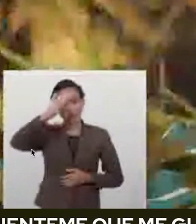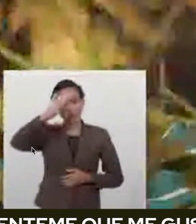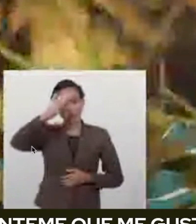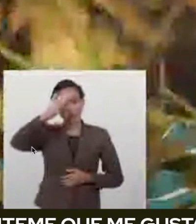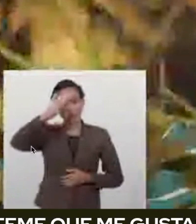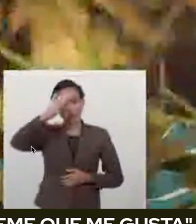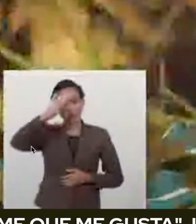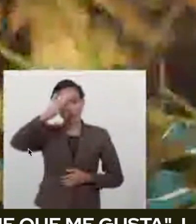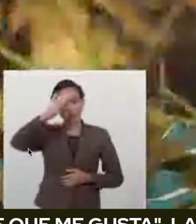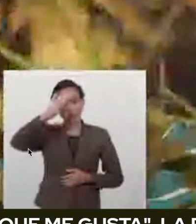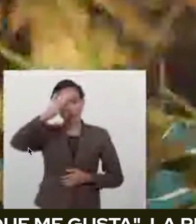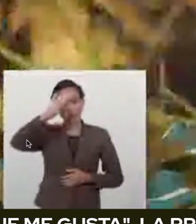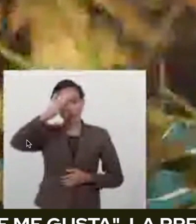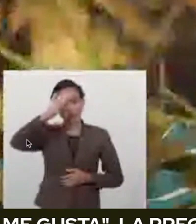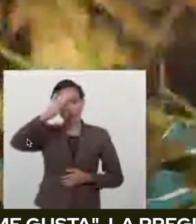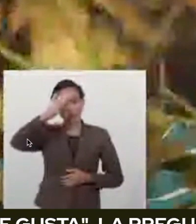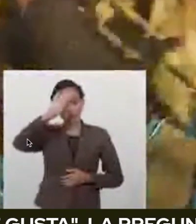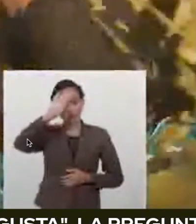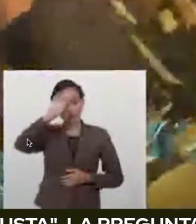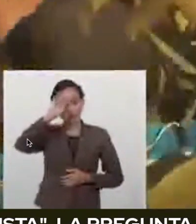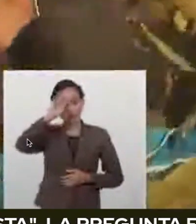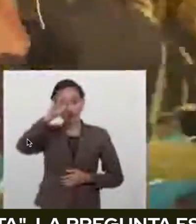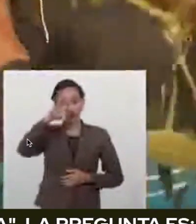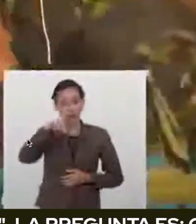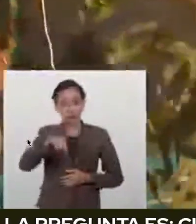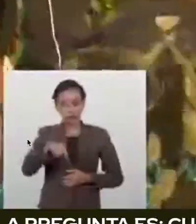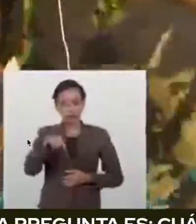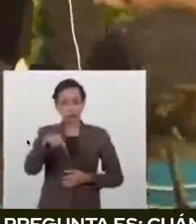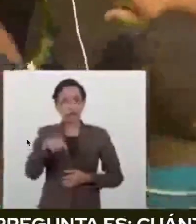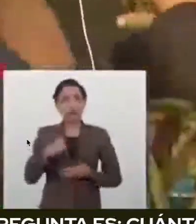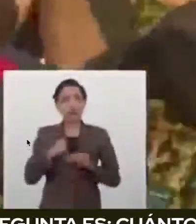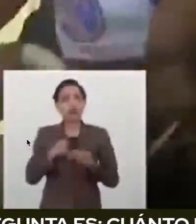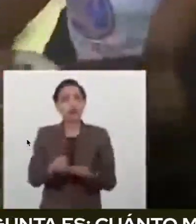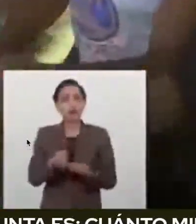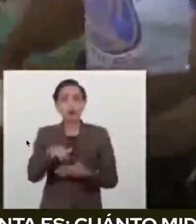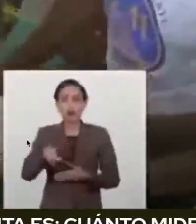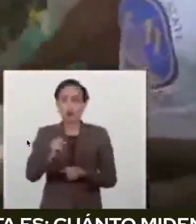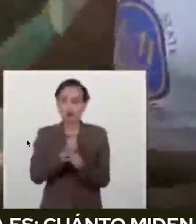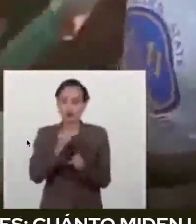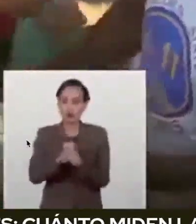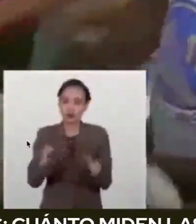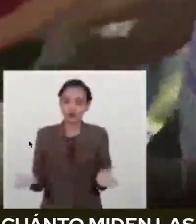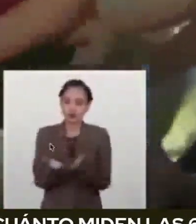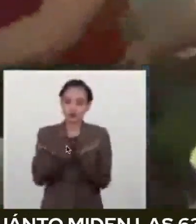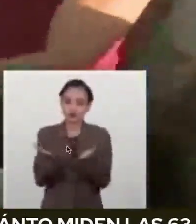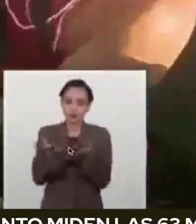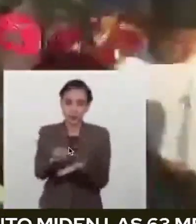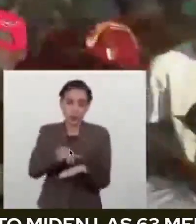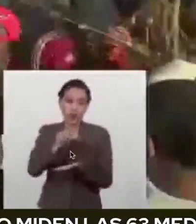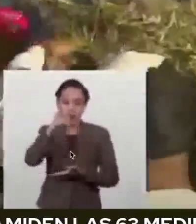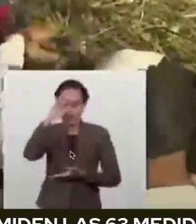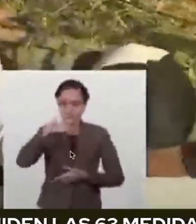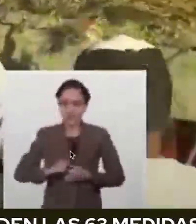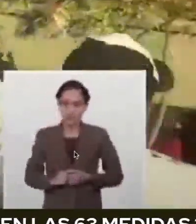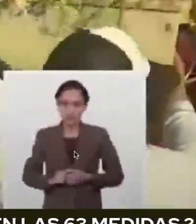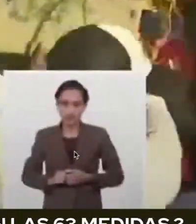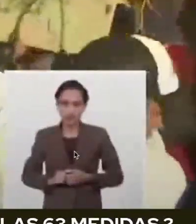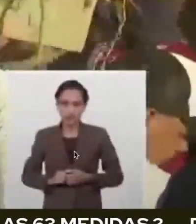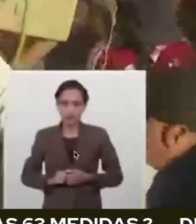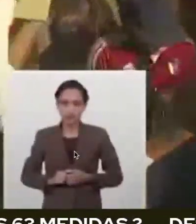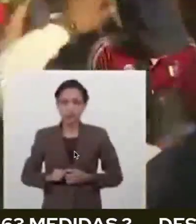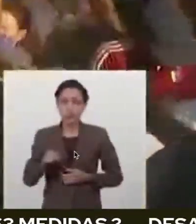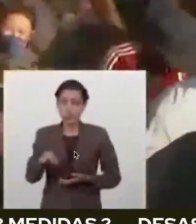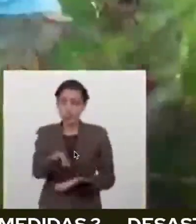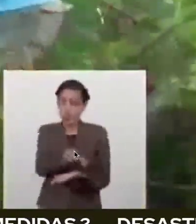robots un esfuerzo una cosa una dignidad Mira mira mira mira mira mira mira mira mira mira mira mira mira mira mira mira mira